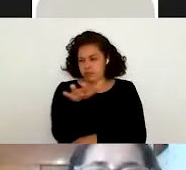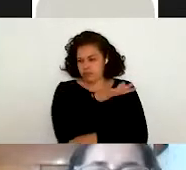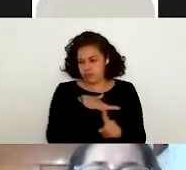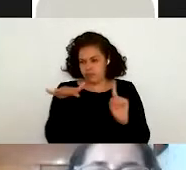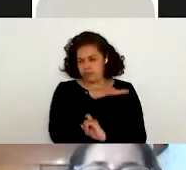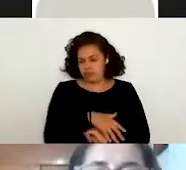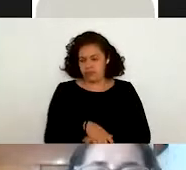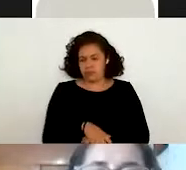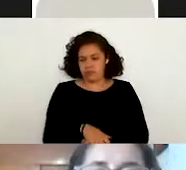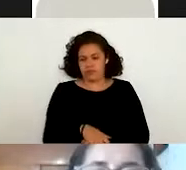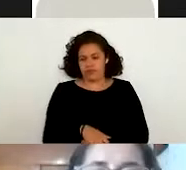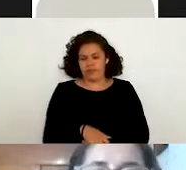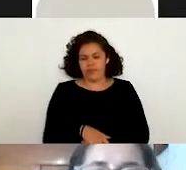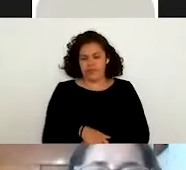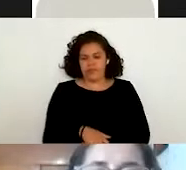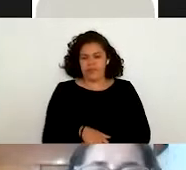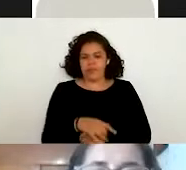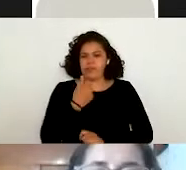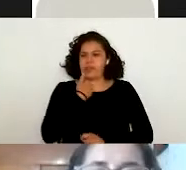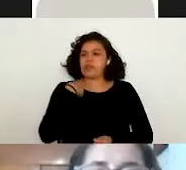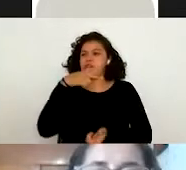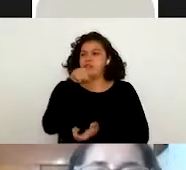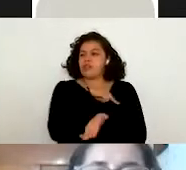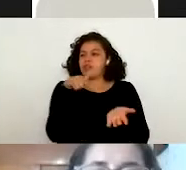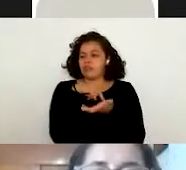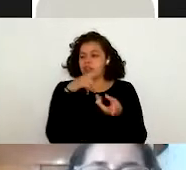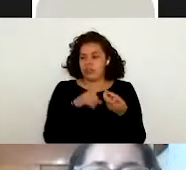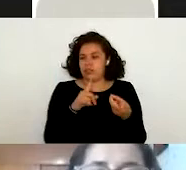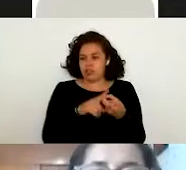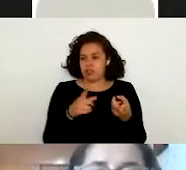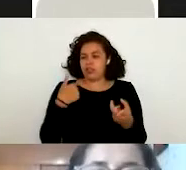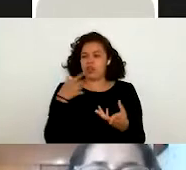sea, en dónde me estoy situando, con quiénes me estoy